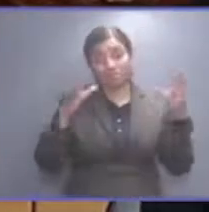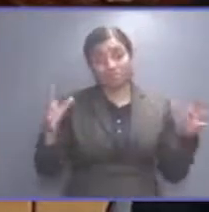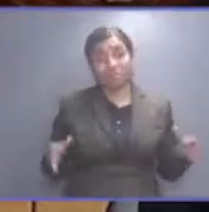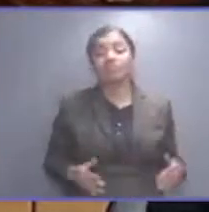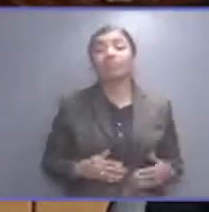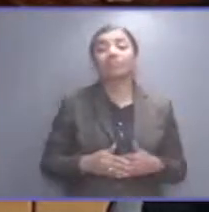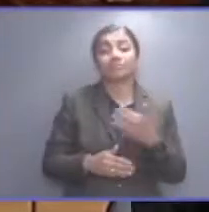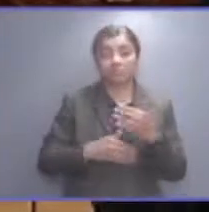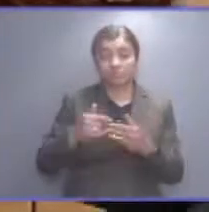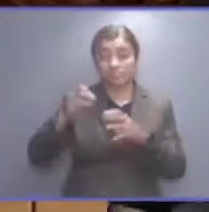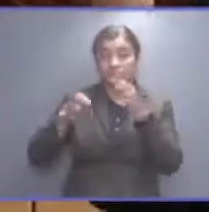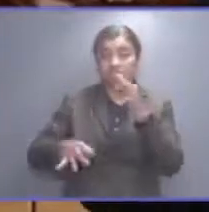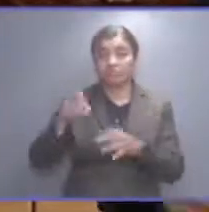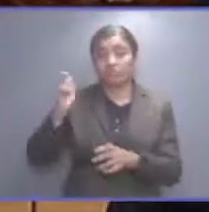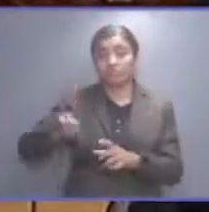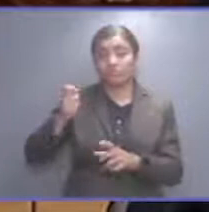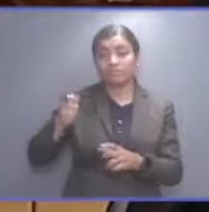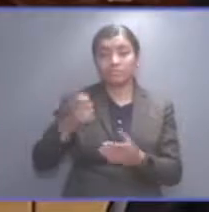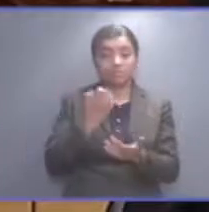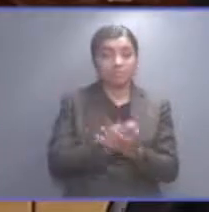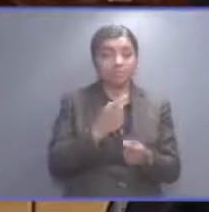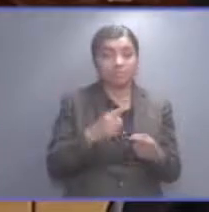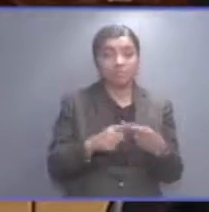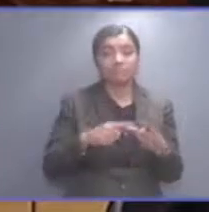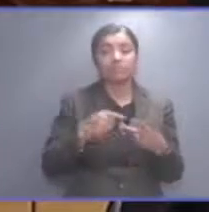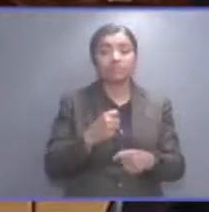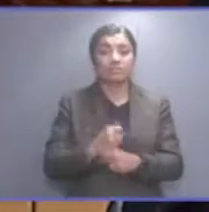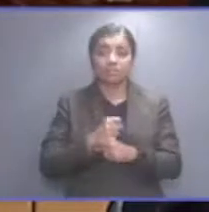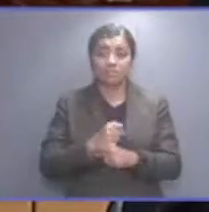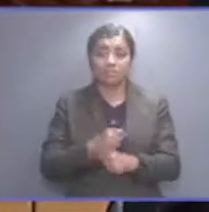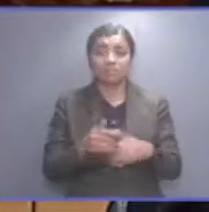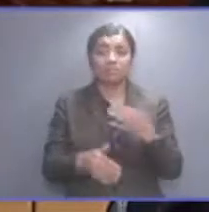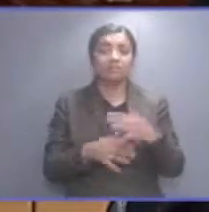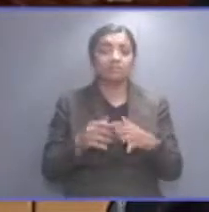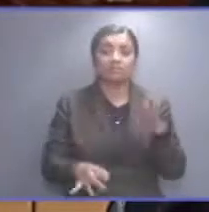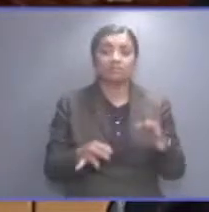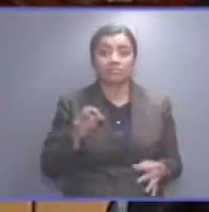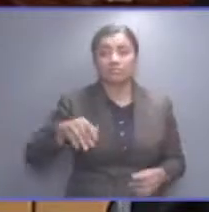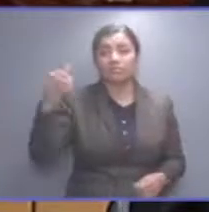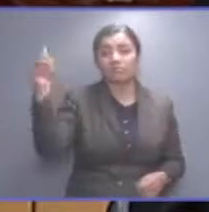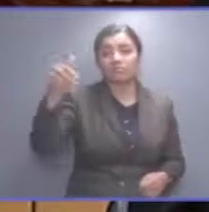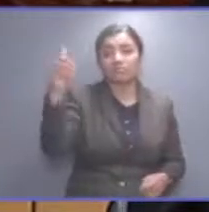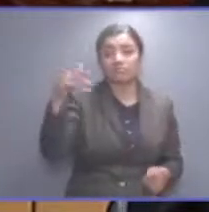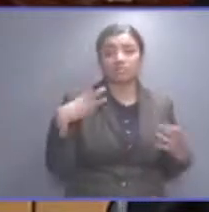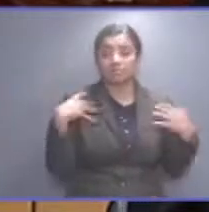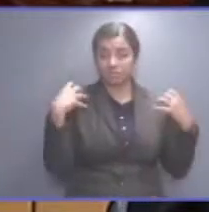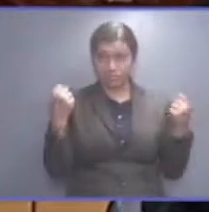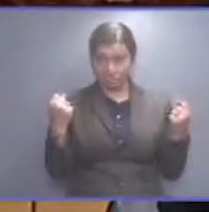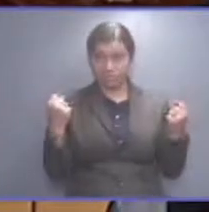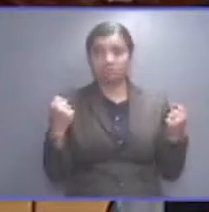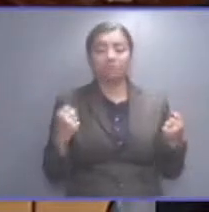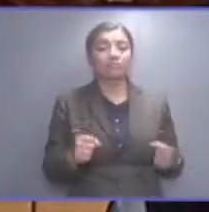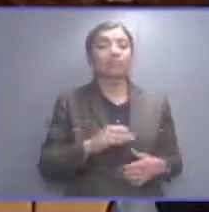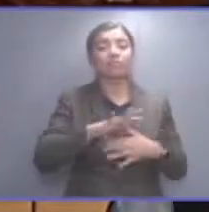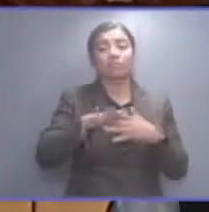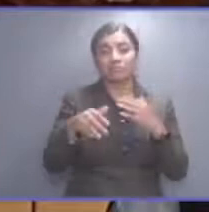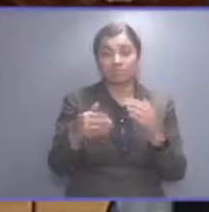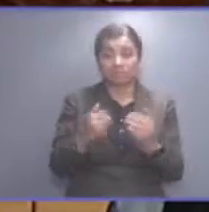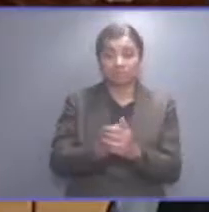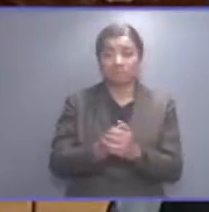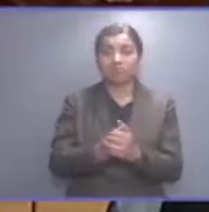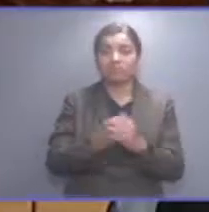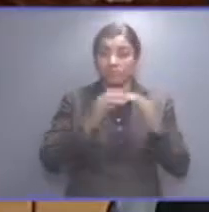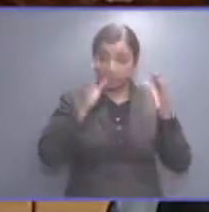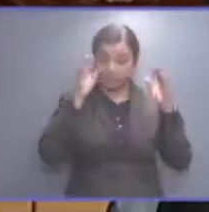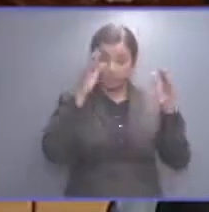justicia financiera, economía, seguridad, justicia, educación, salud, todos son